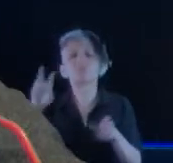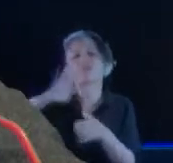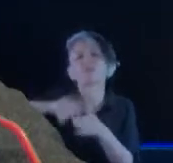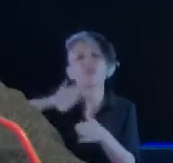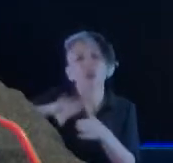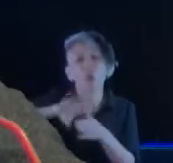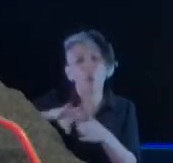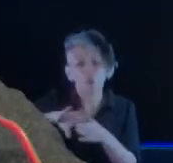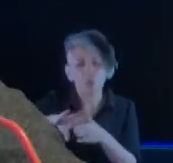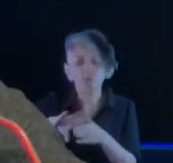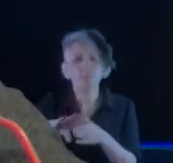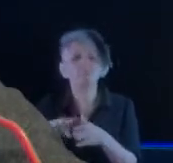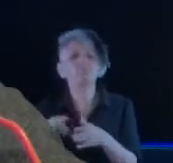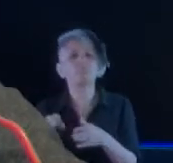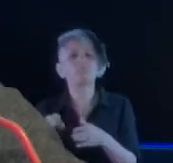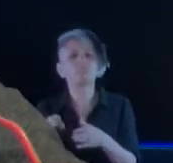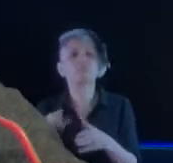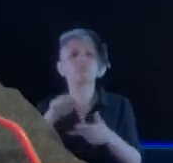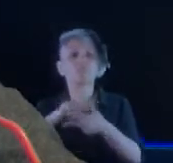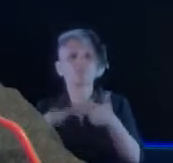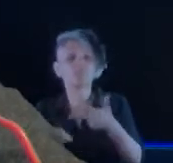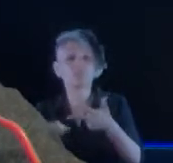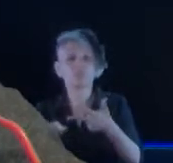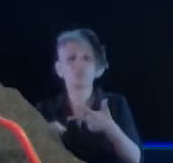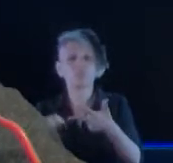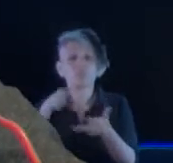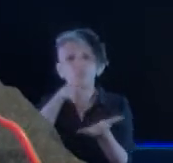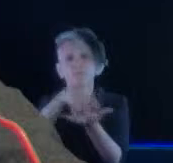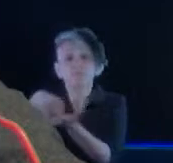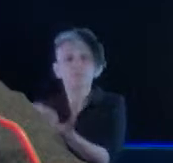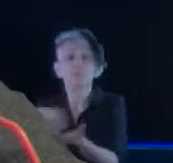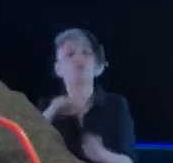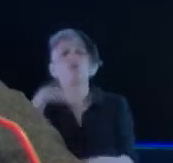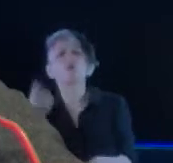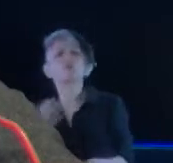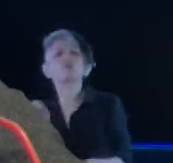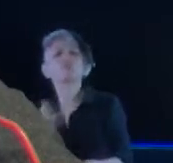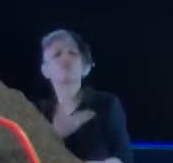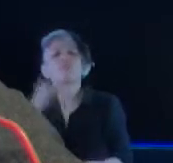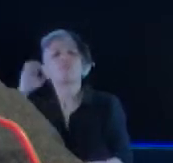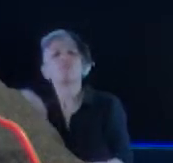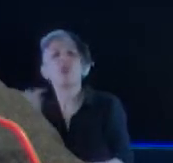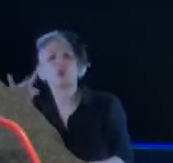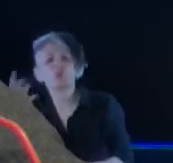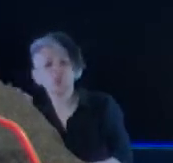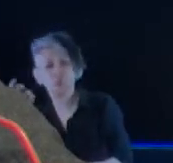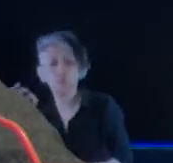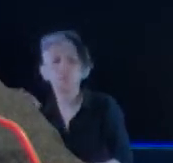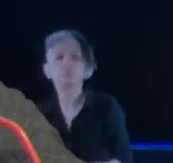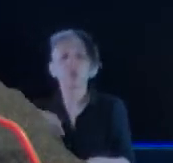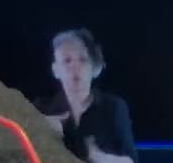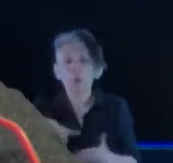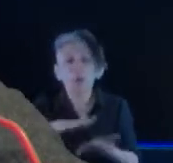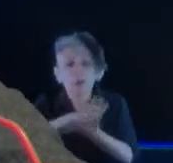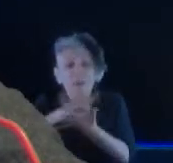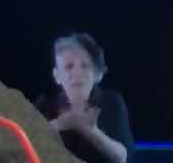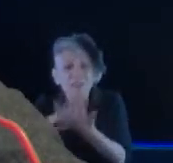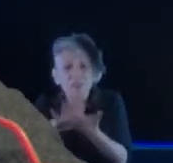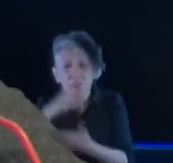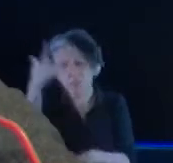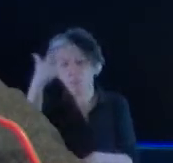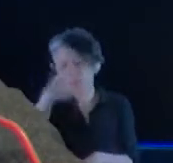contacto con la Gaceta. Gracias. Y si de paso, hoy es aniversario de la Gaceta. Así es. Cumpleaños. Así es. 110